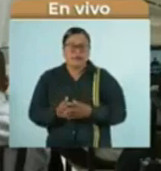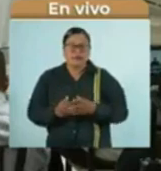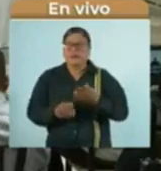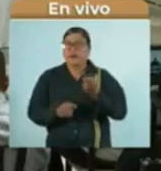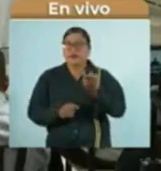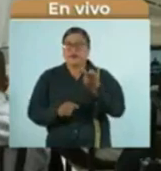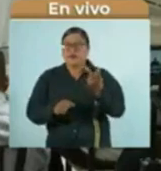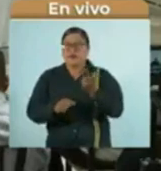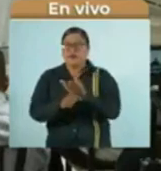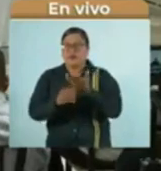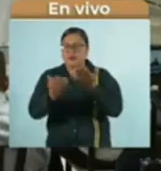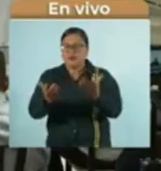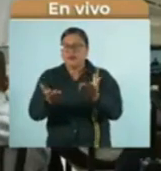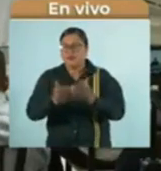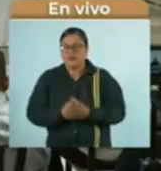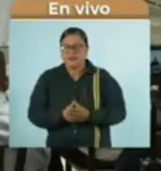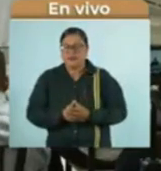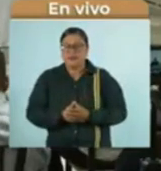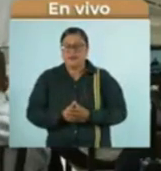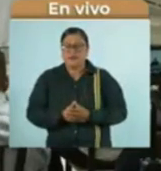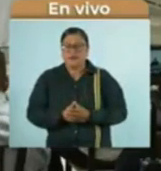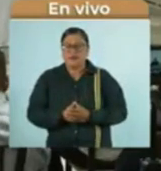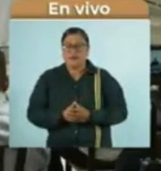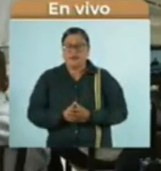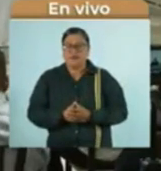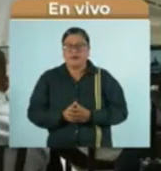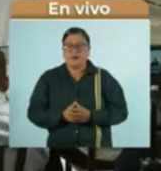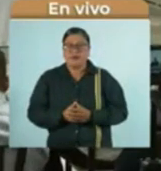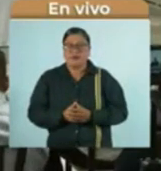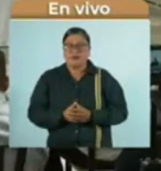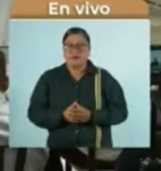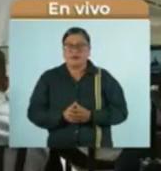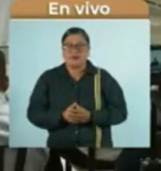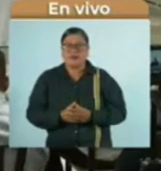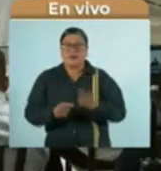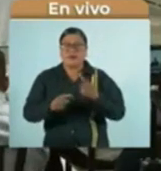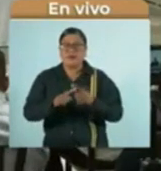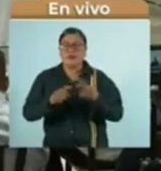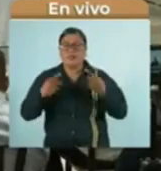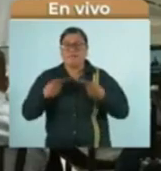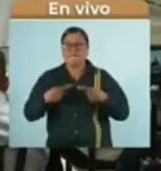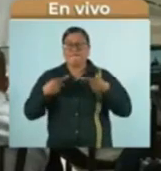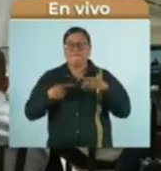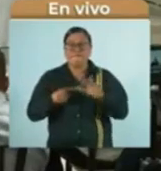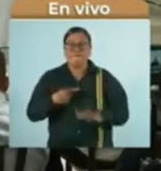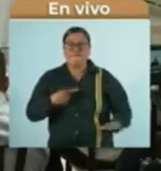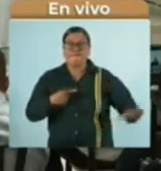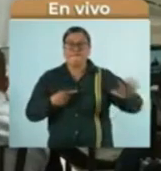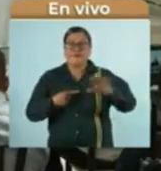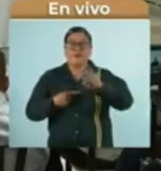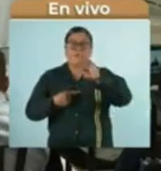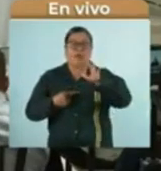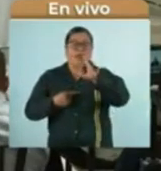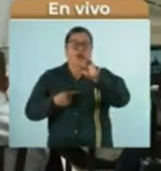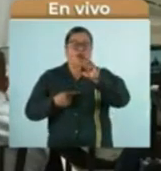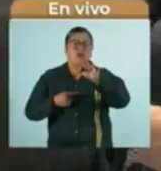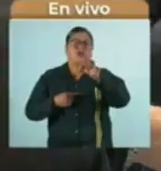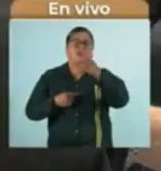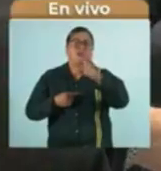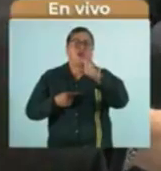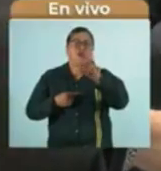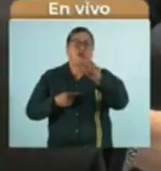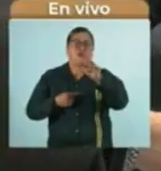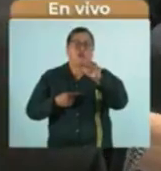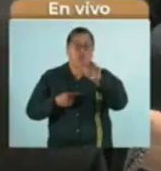situación que prevalece prácticamente bueno eh pobladores de bajos de Coyula Eh Pues